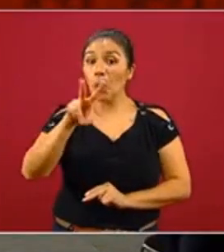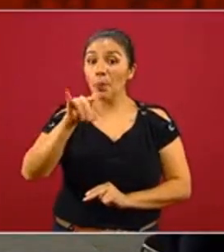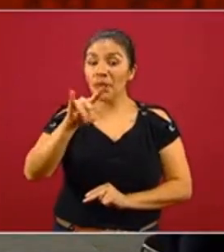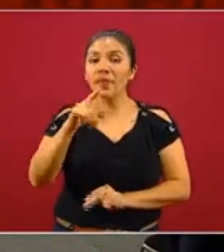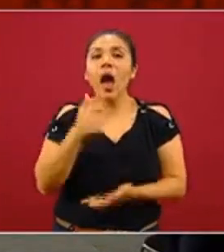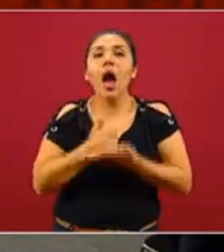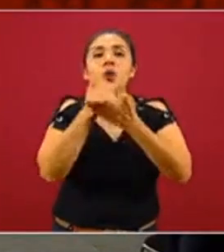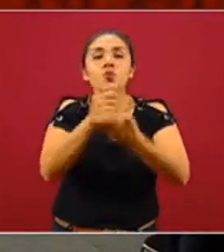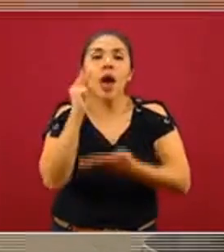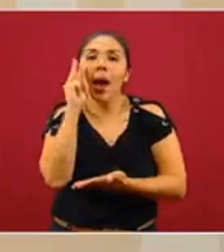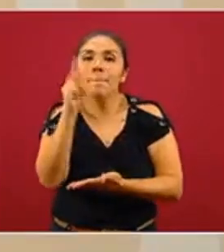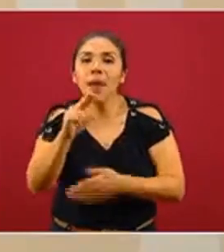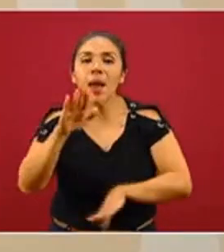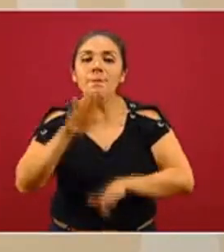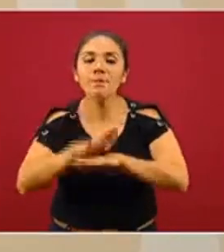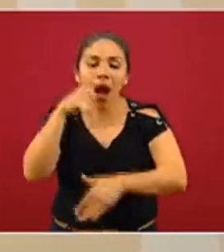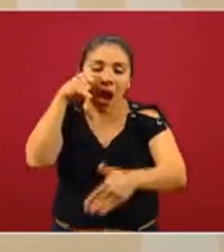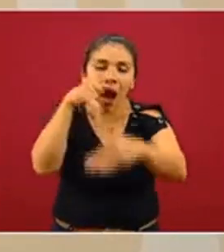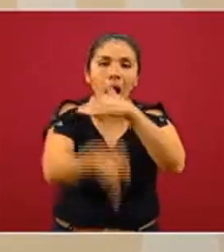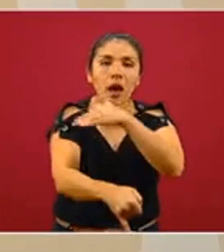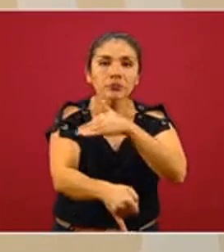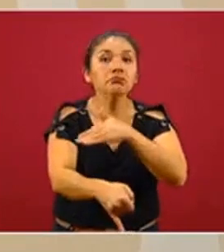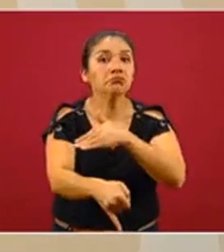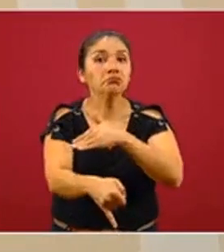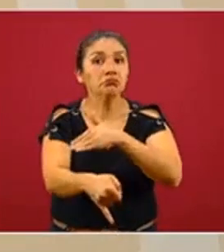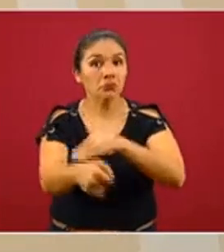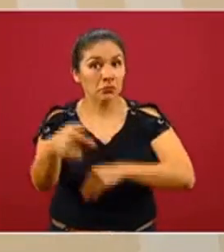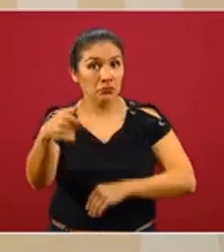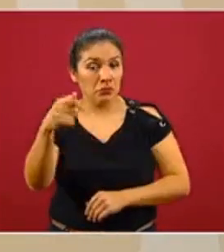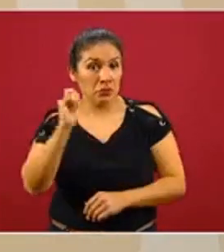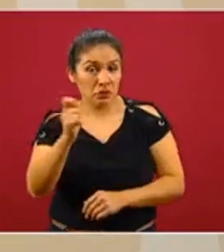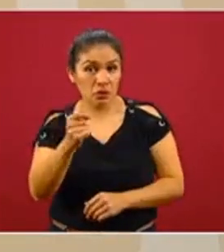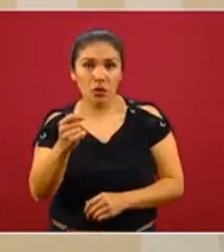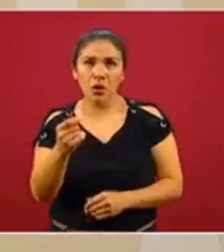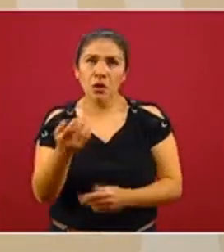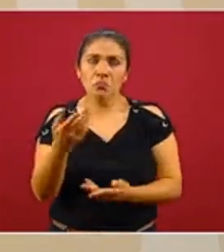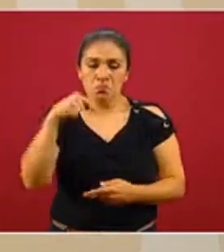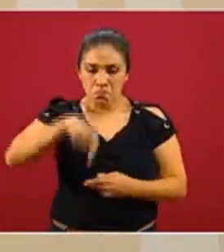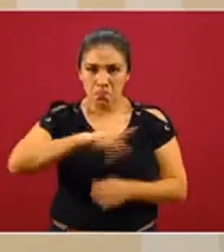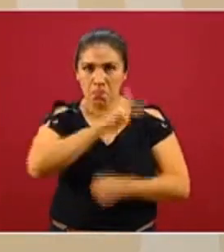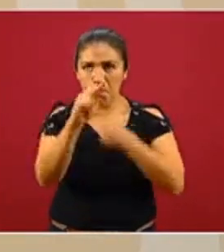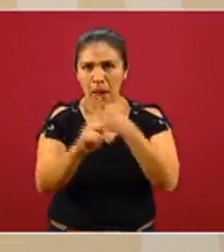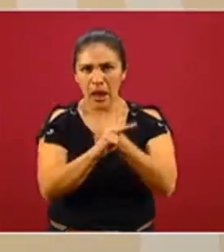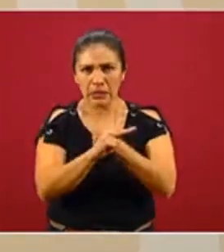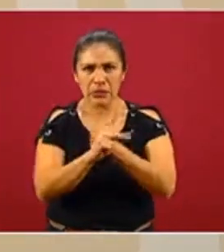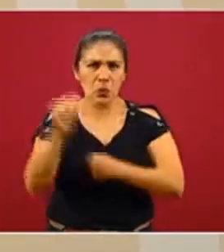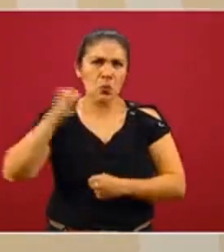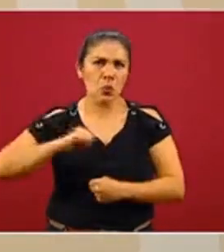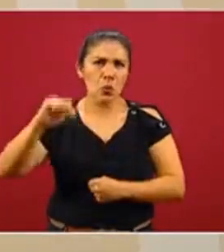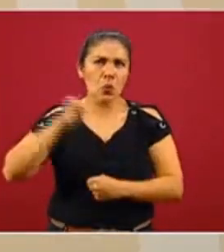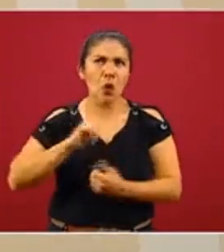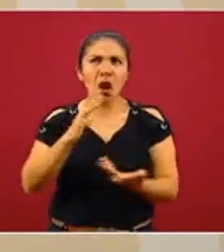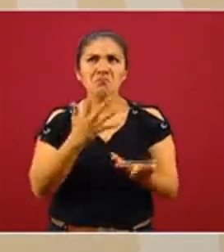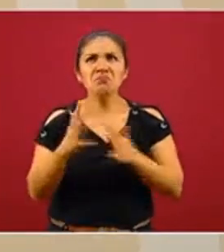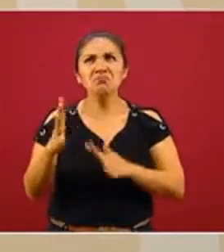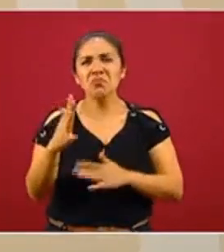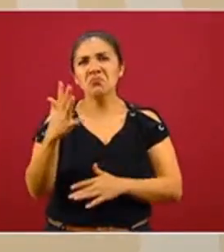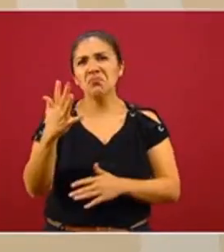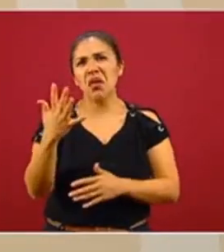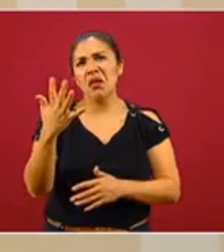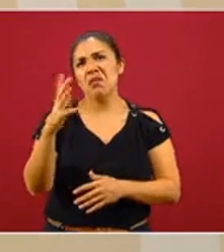de manera amplia. Creo que en ningún momento de la vida del país, al menos en las últimas